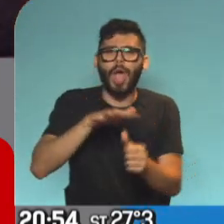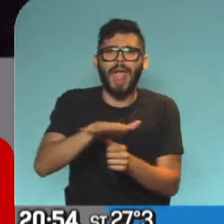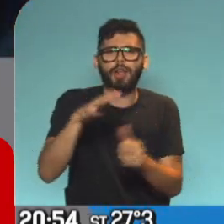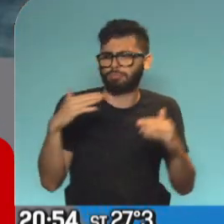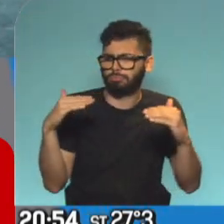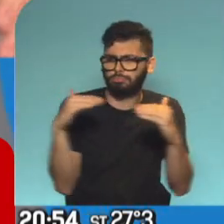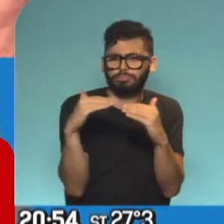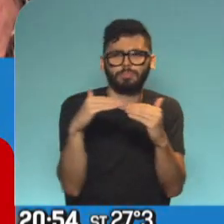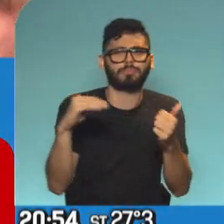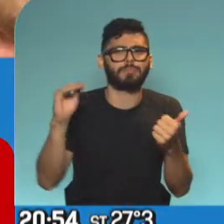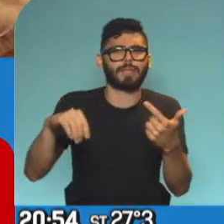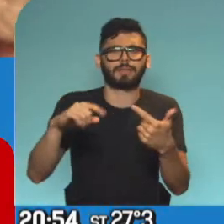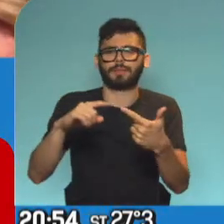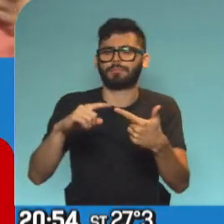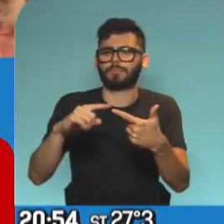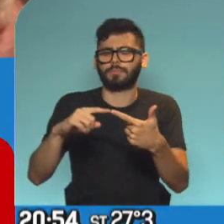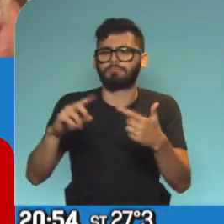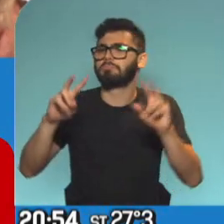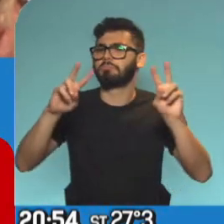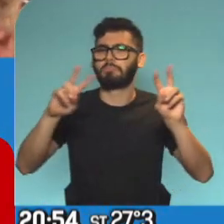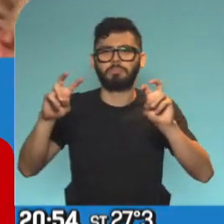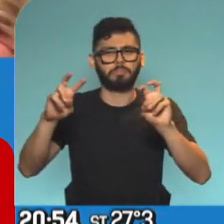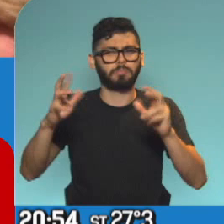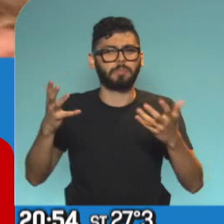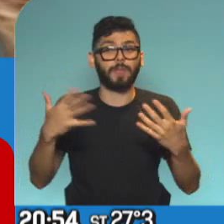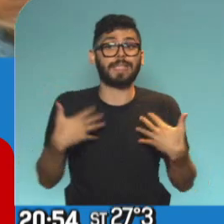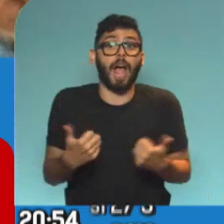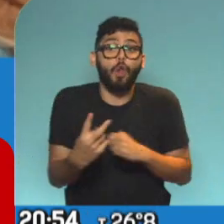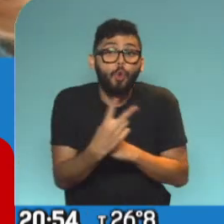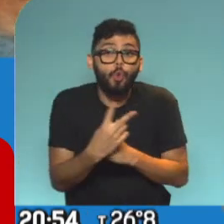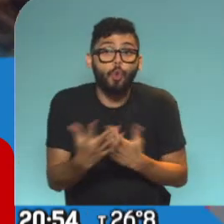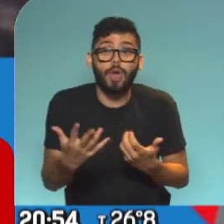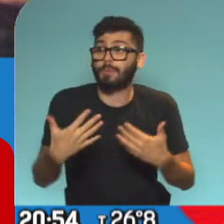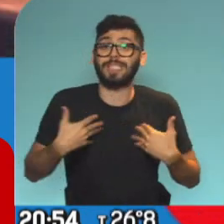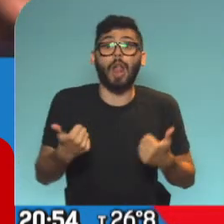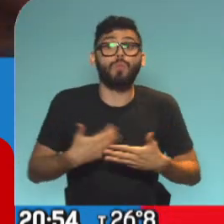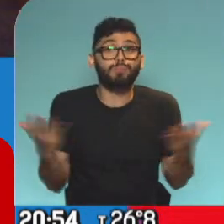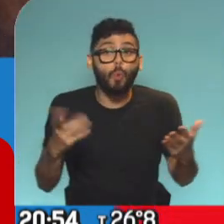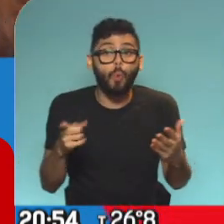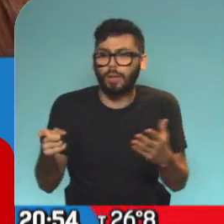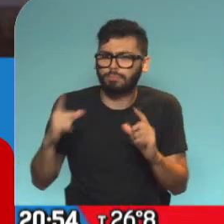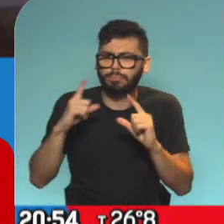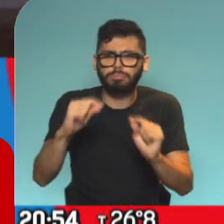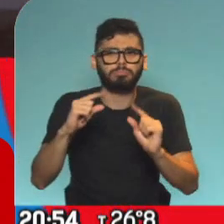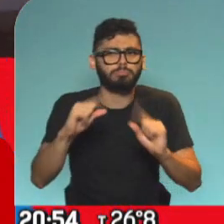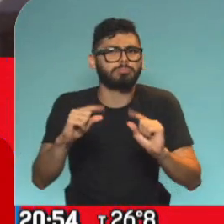sino también cuestiones relacionadas al cuidado de la salud pública,